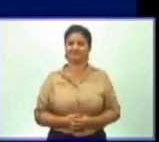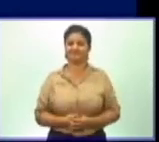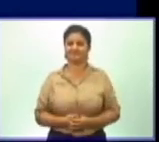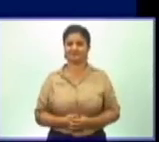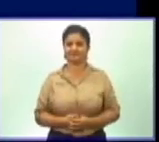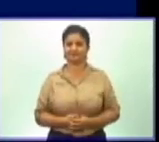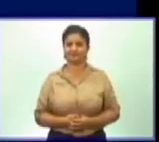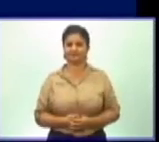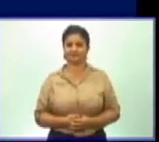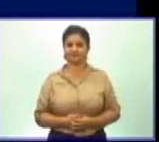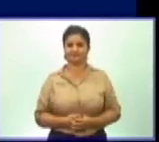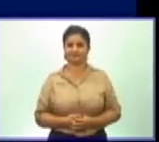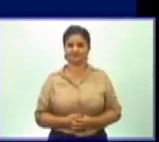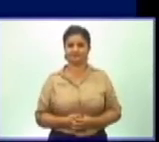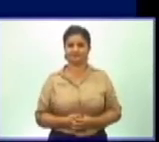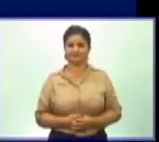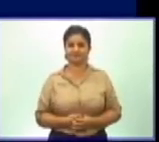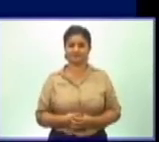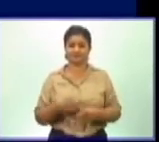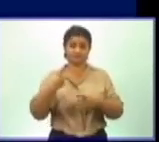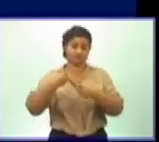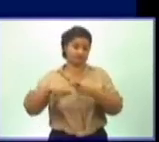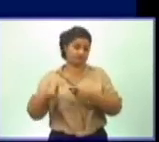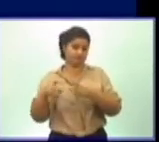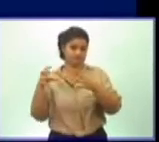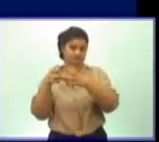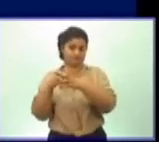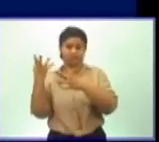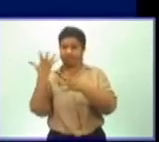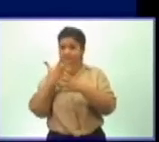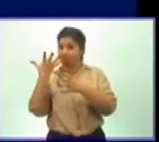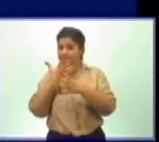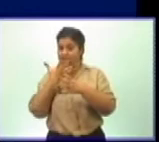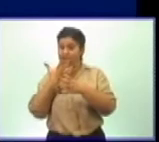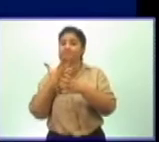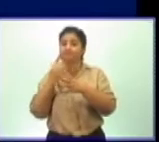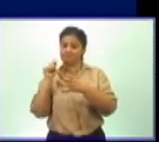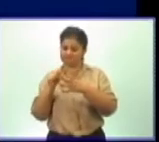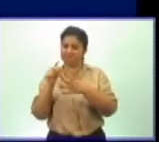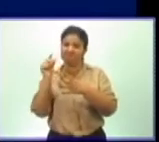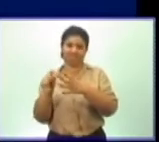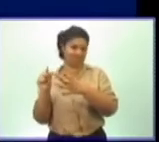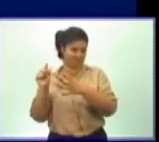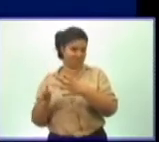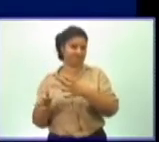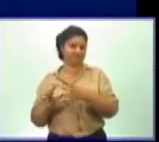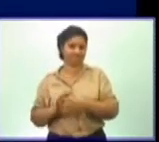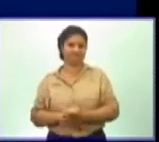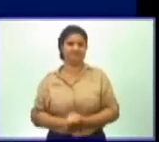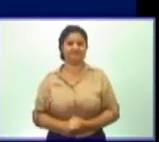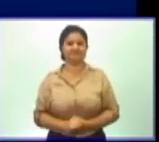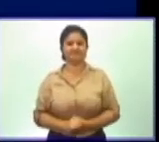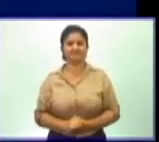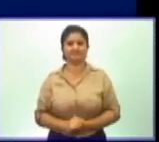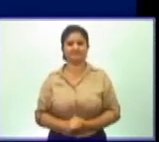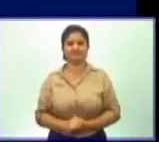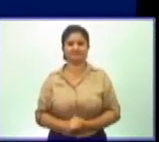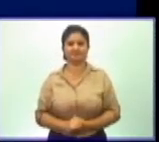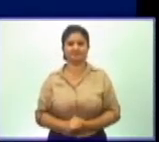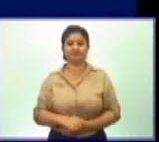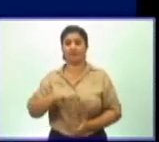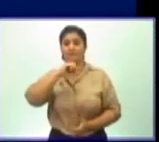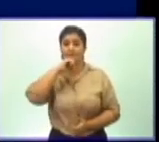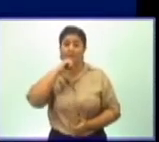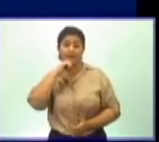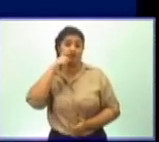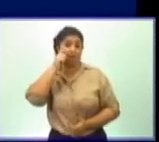cuñado. Y por otra parte, los reaccionarios tenemos a Madame Pernet, la madre de Orgón, y el